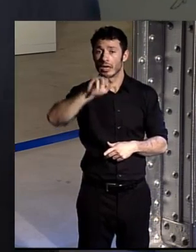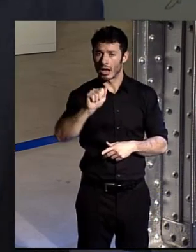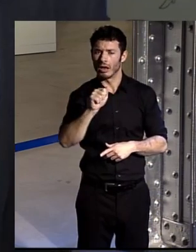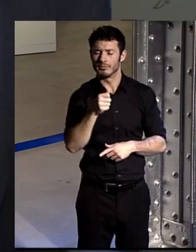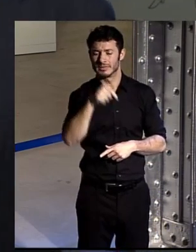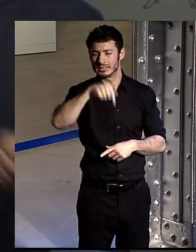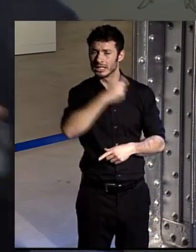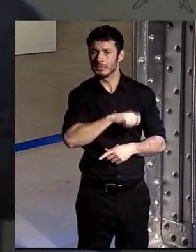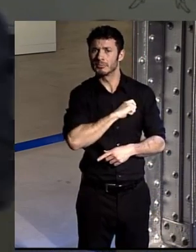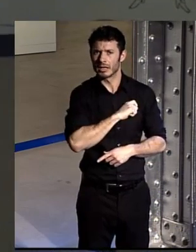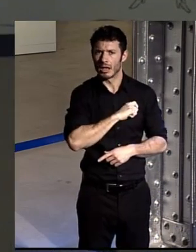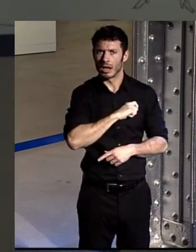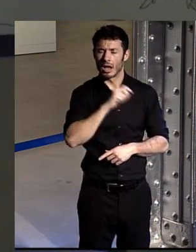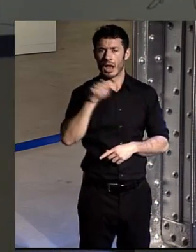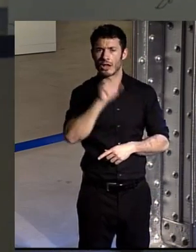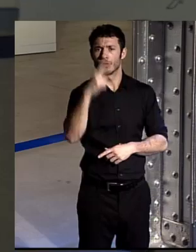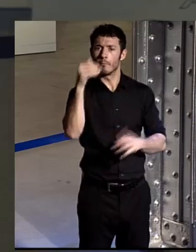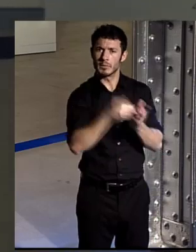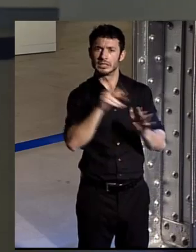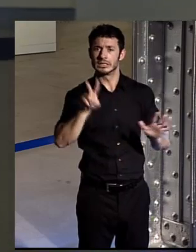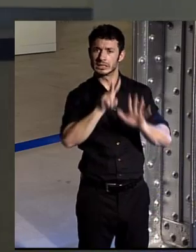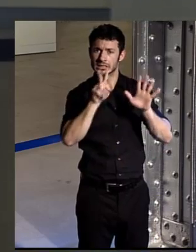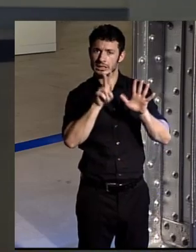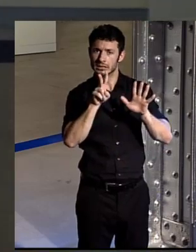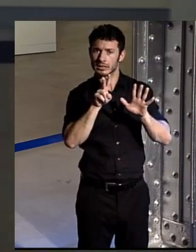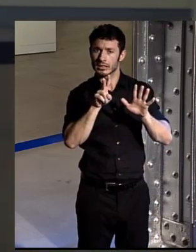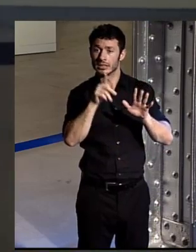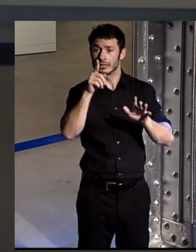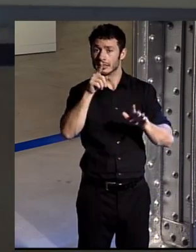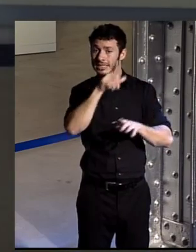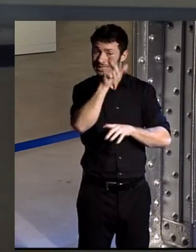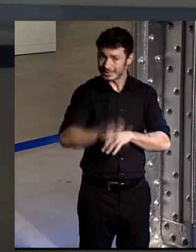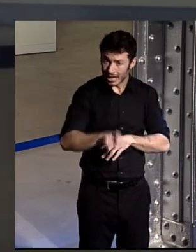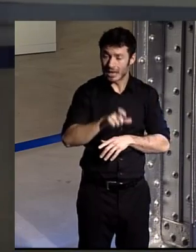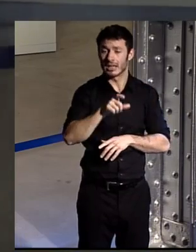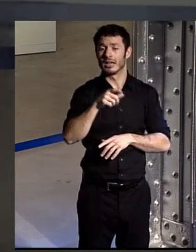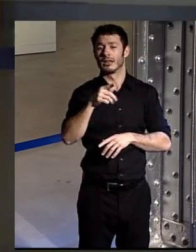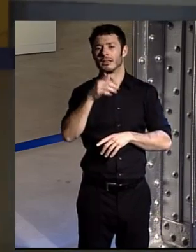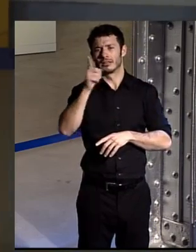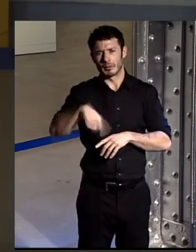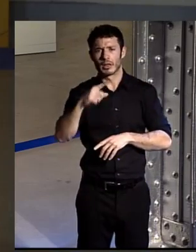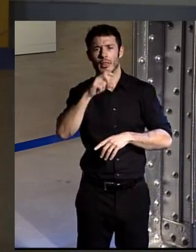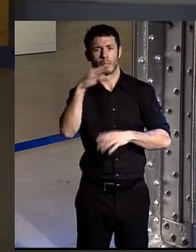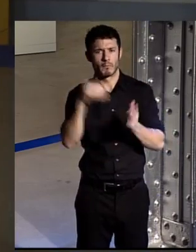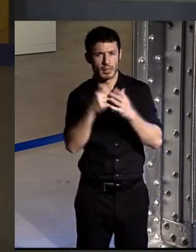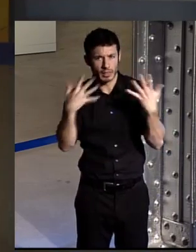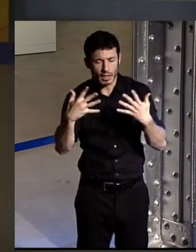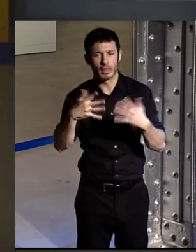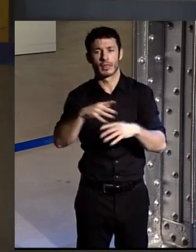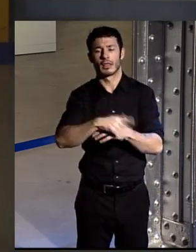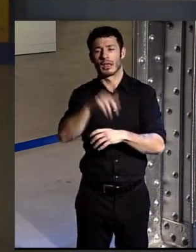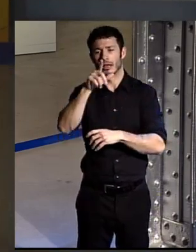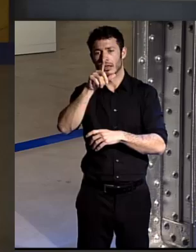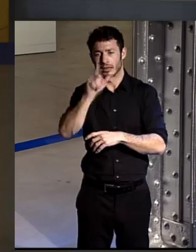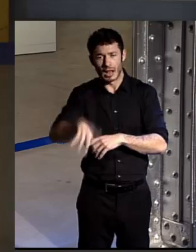2007, de chikungunya en Italia, y en el 2010 de dengue en Francia, Croacia, etc. Pero